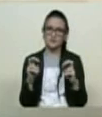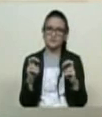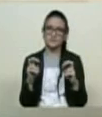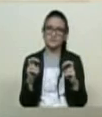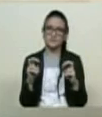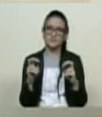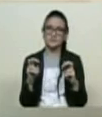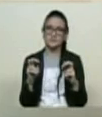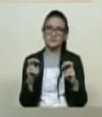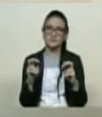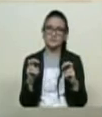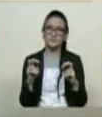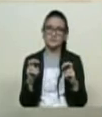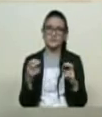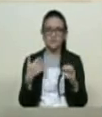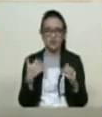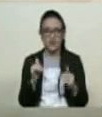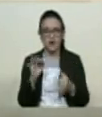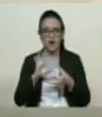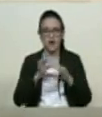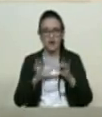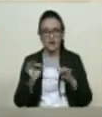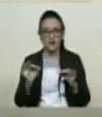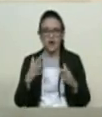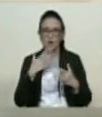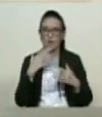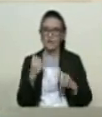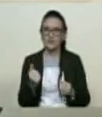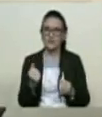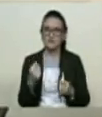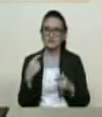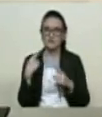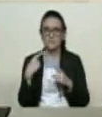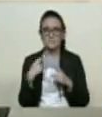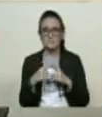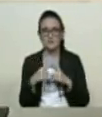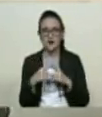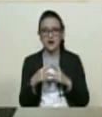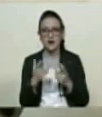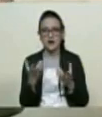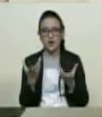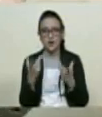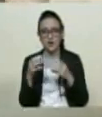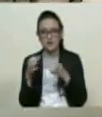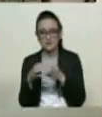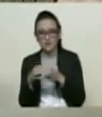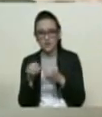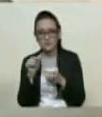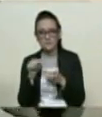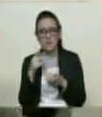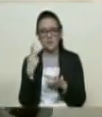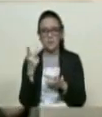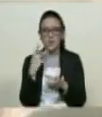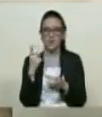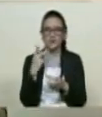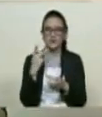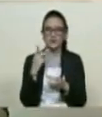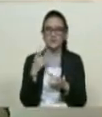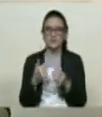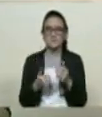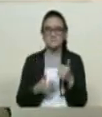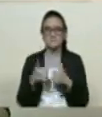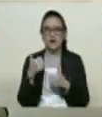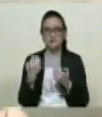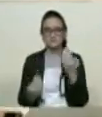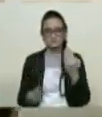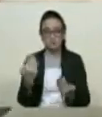construimos esa cadena de confianza y las organizaciones con fines políticos y los candidatos a través de sus